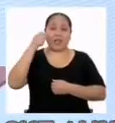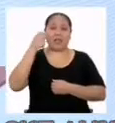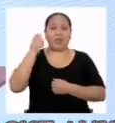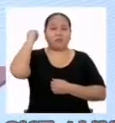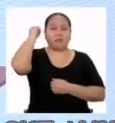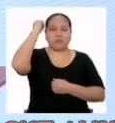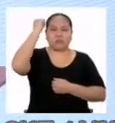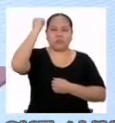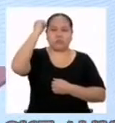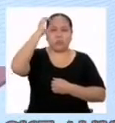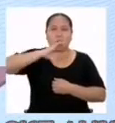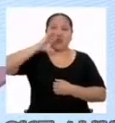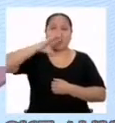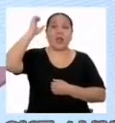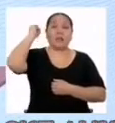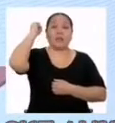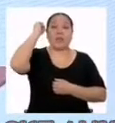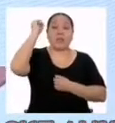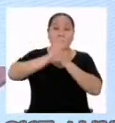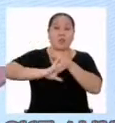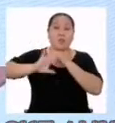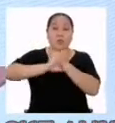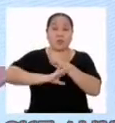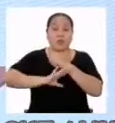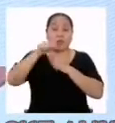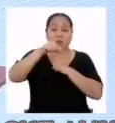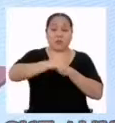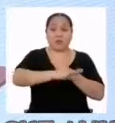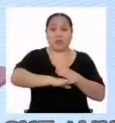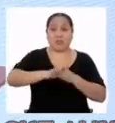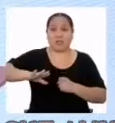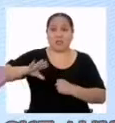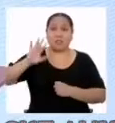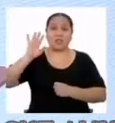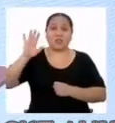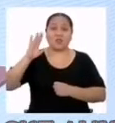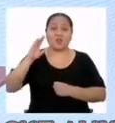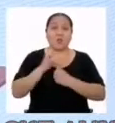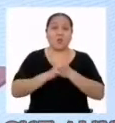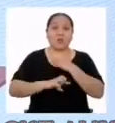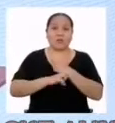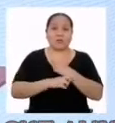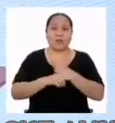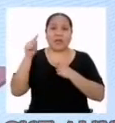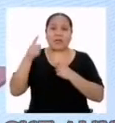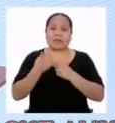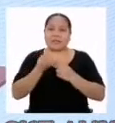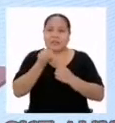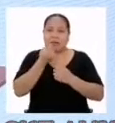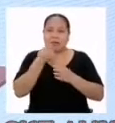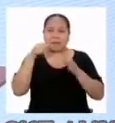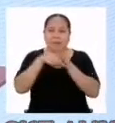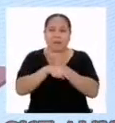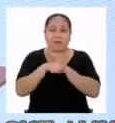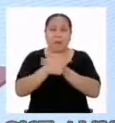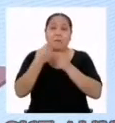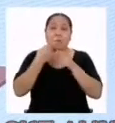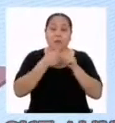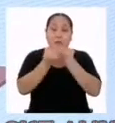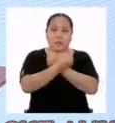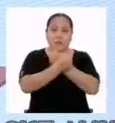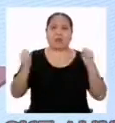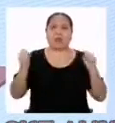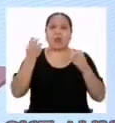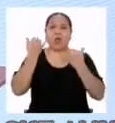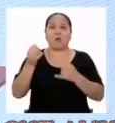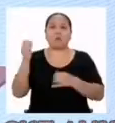A causa de esa lucha, sufrió un ataque que casi le quita la vida, pero sobrevivió. Y hoy es una abanderada